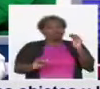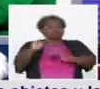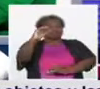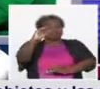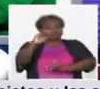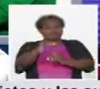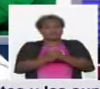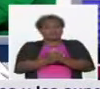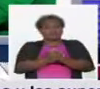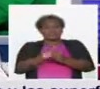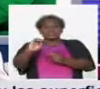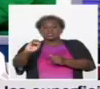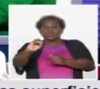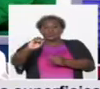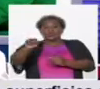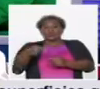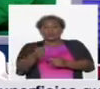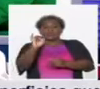a